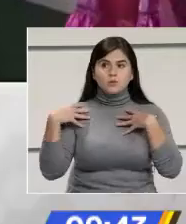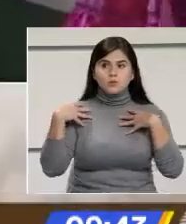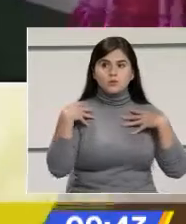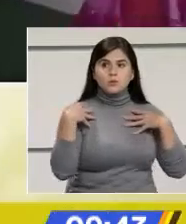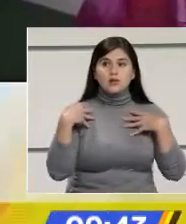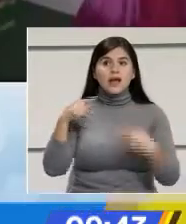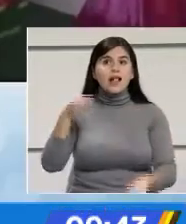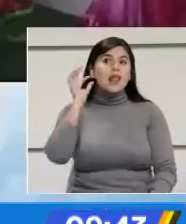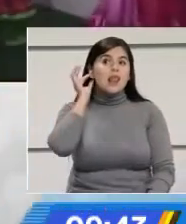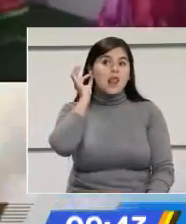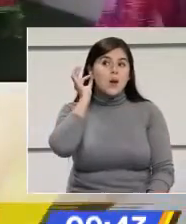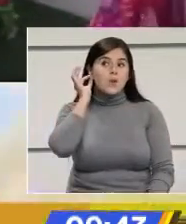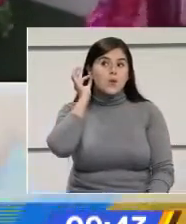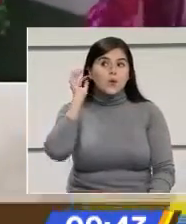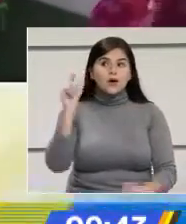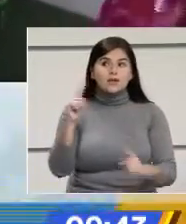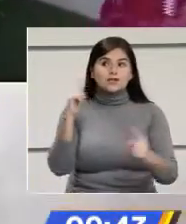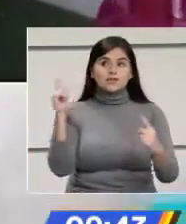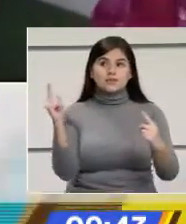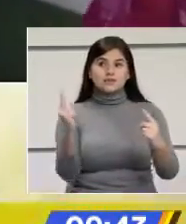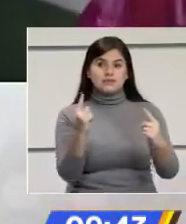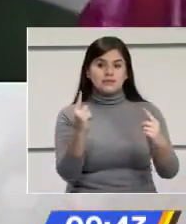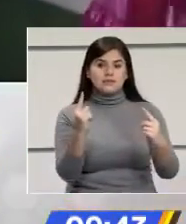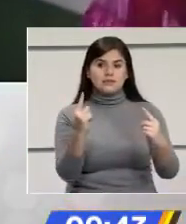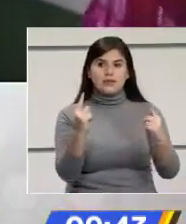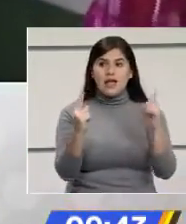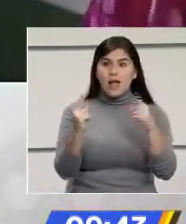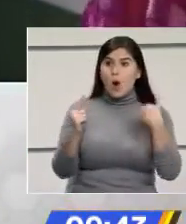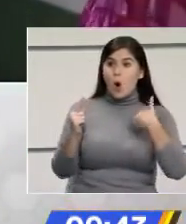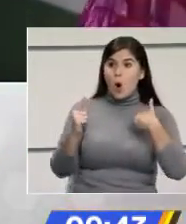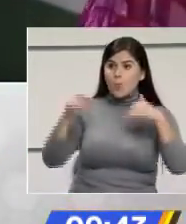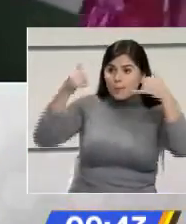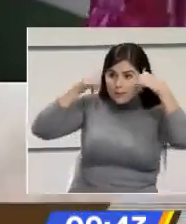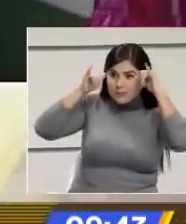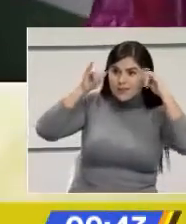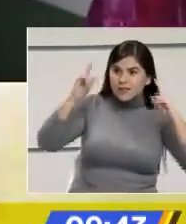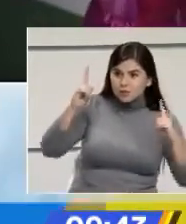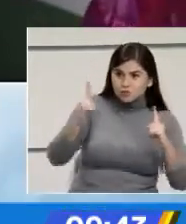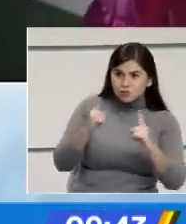la chica se voltea hacia el toro, okay. Y lo va a tocar. Ahí, uno,